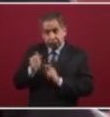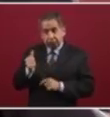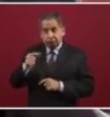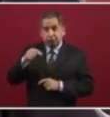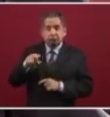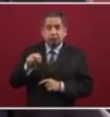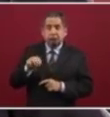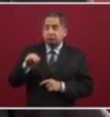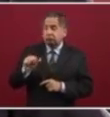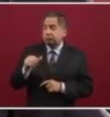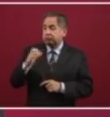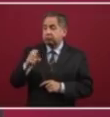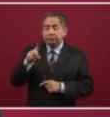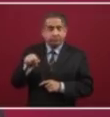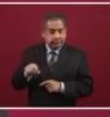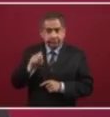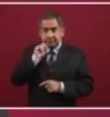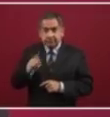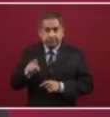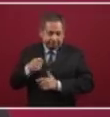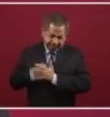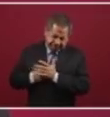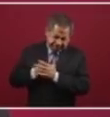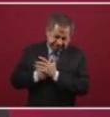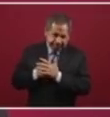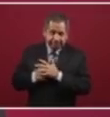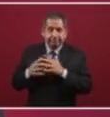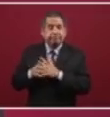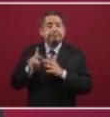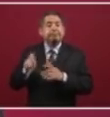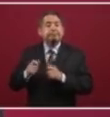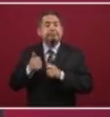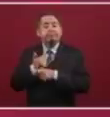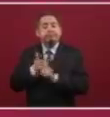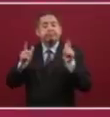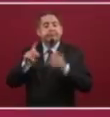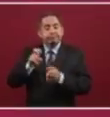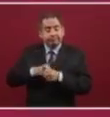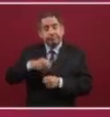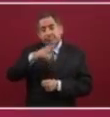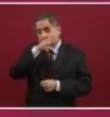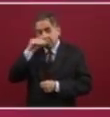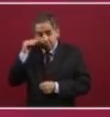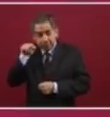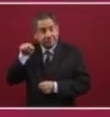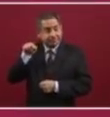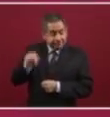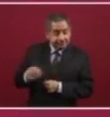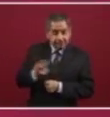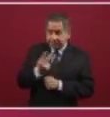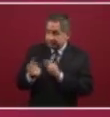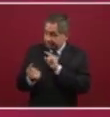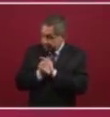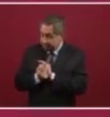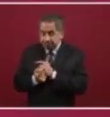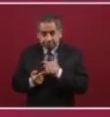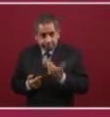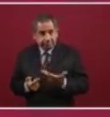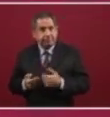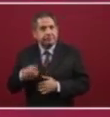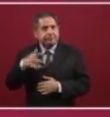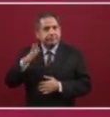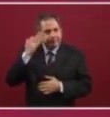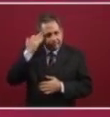Macedo, que luchaba por la libertad de Cuba, porque en ese